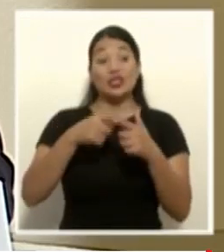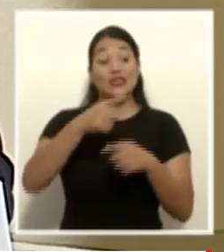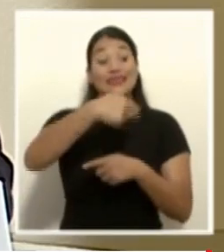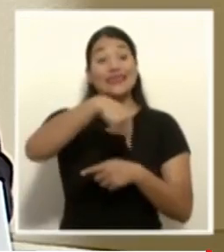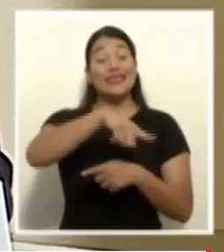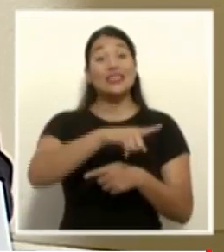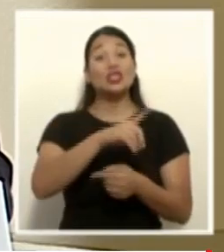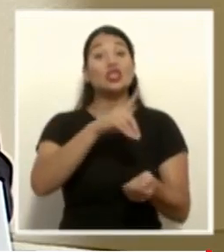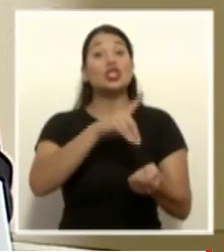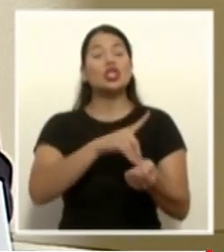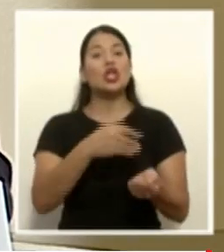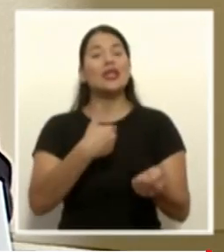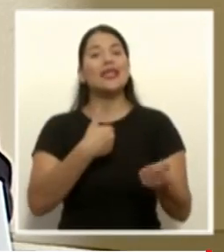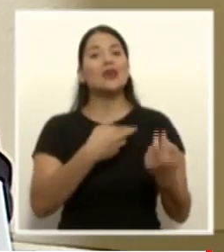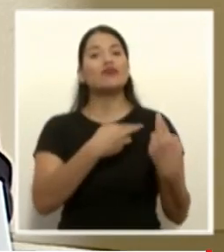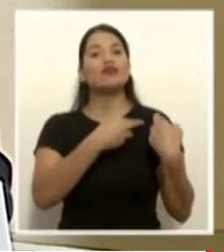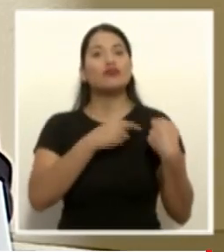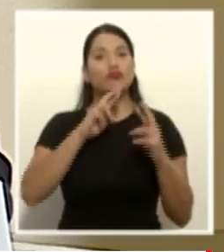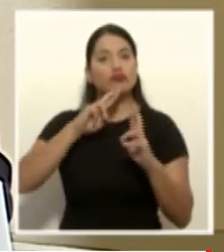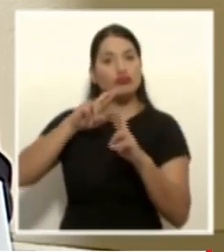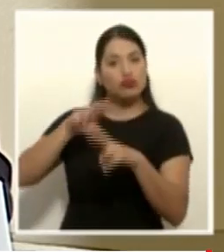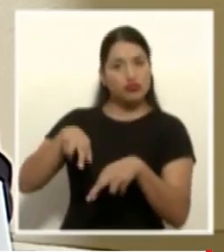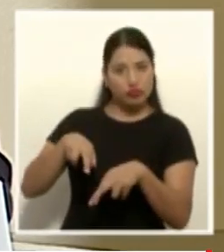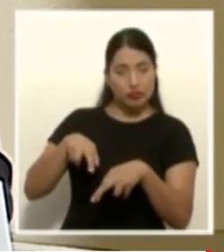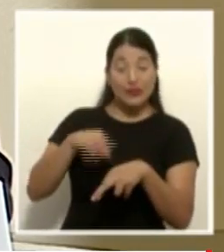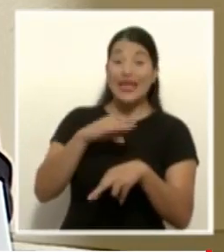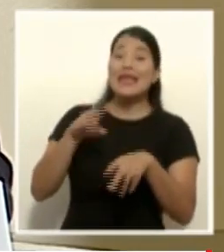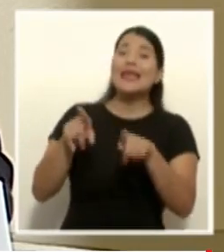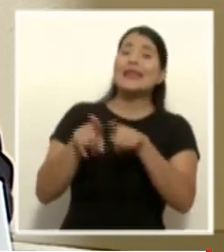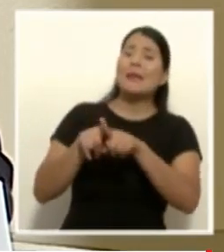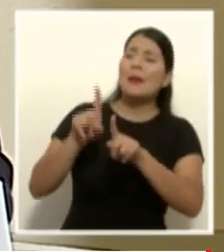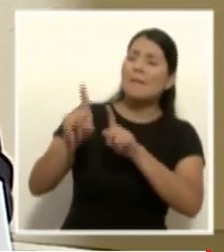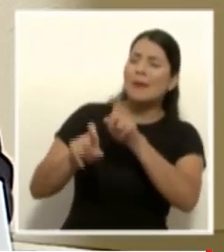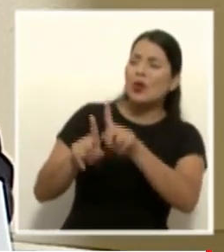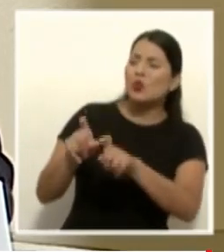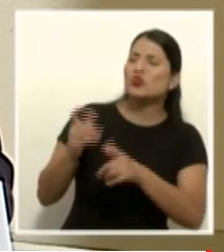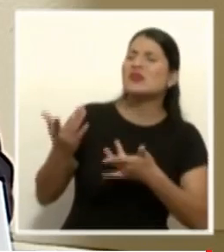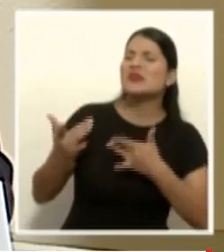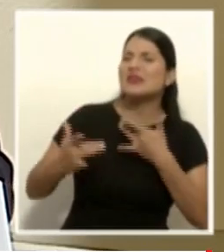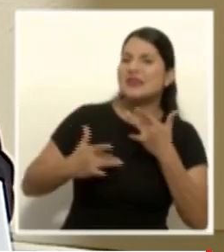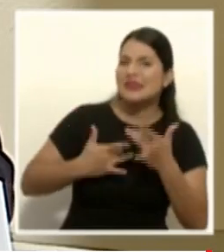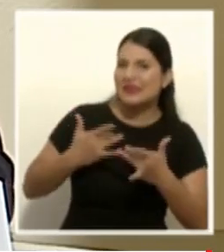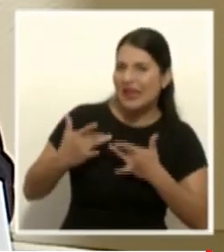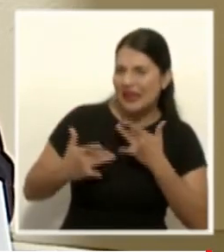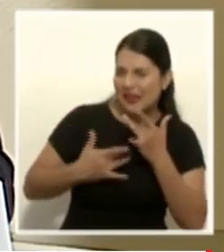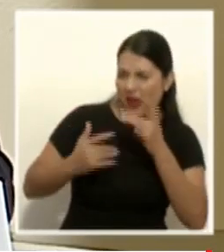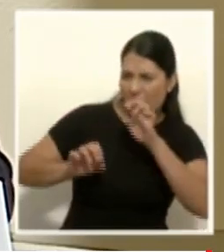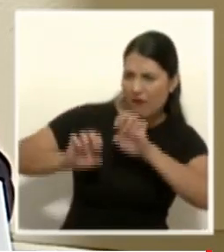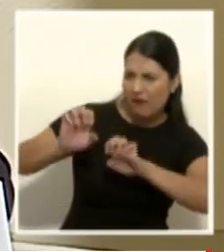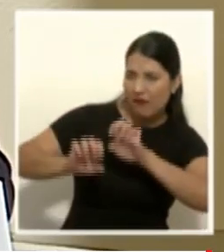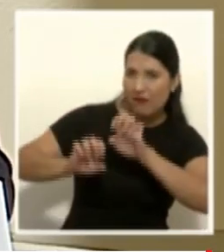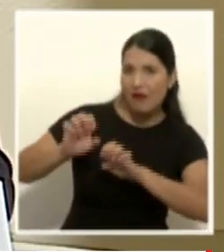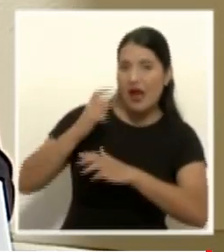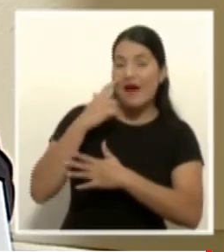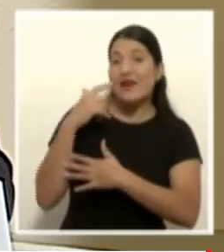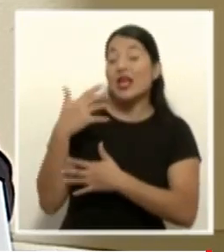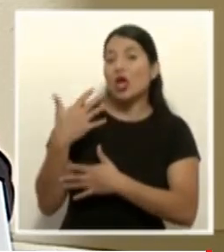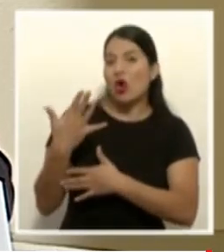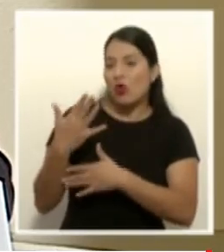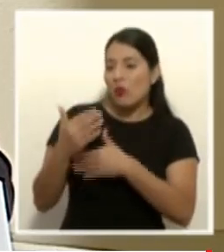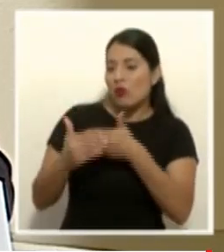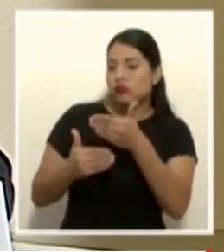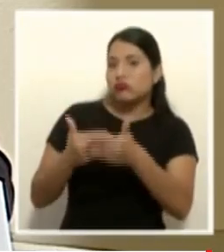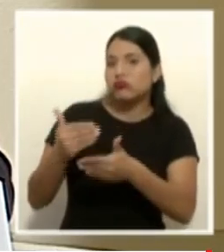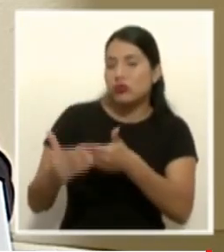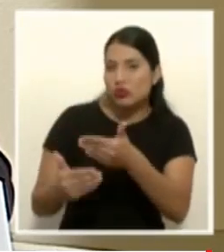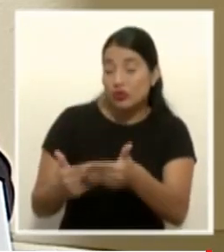teléfono y les monitorean sus síntomas, a ver cómo están evolucionando en los síntomas y los educan